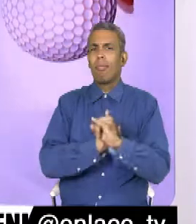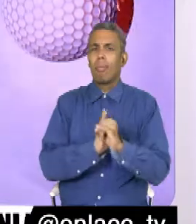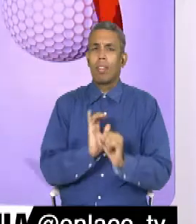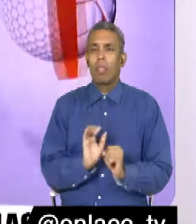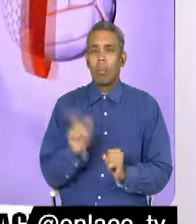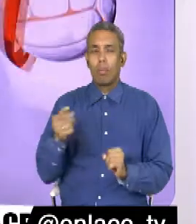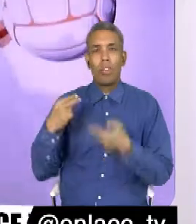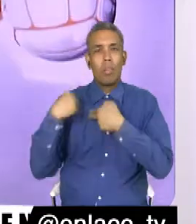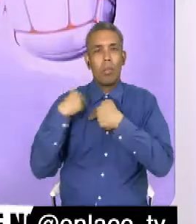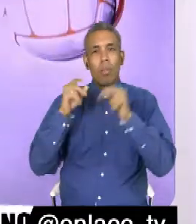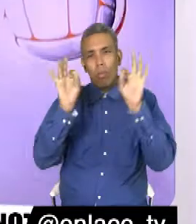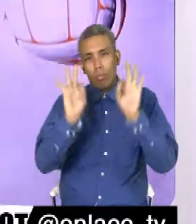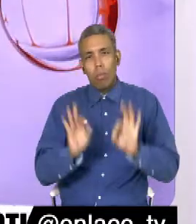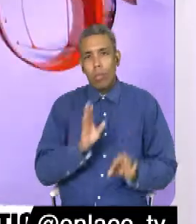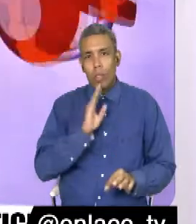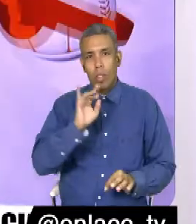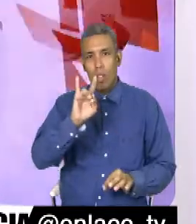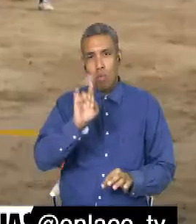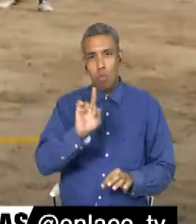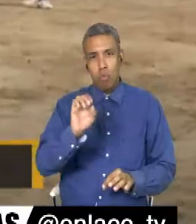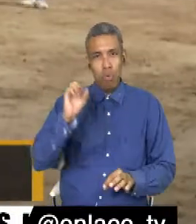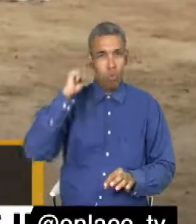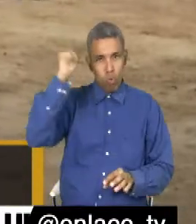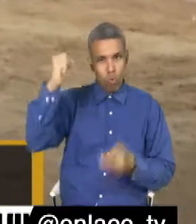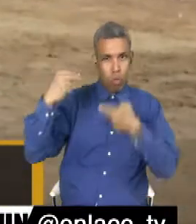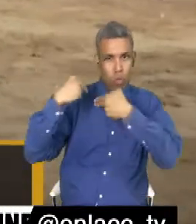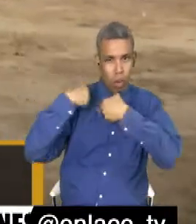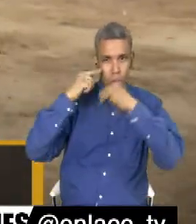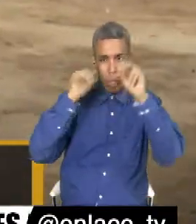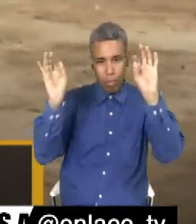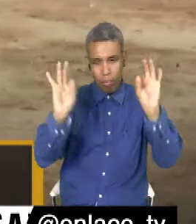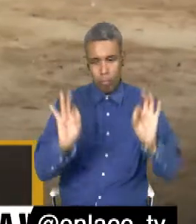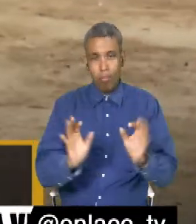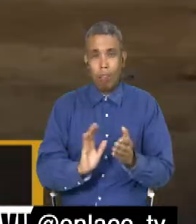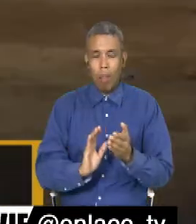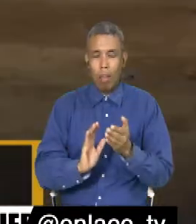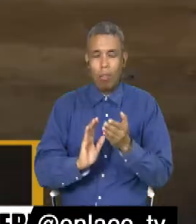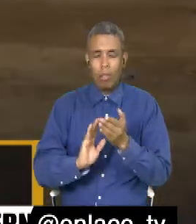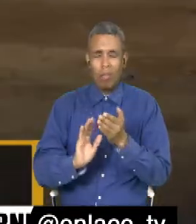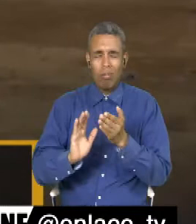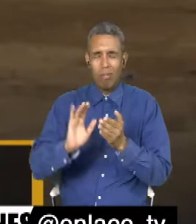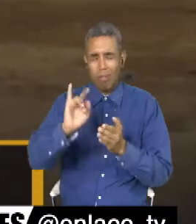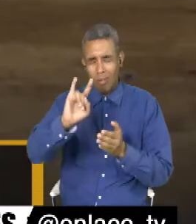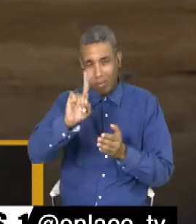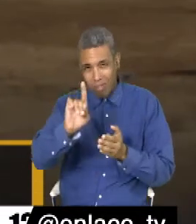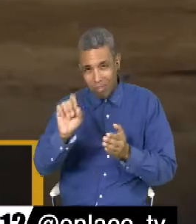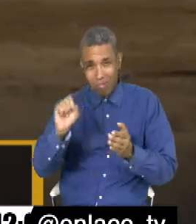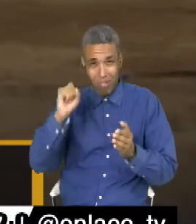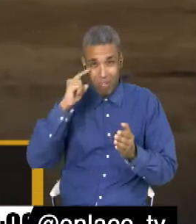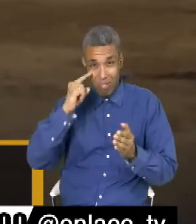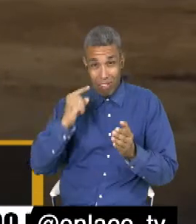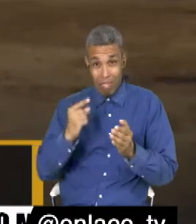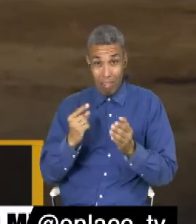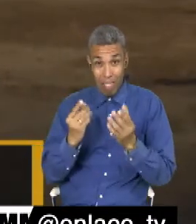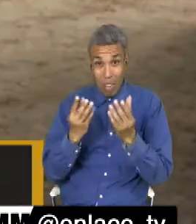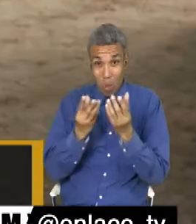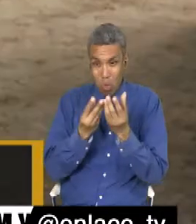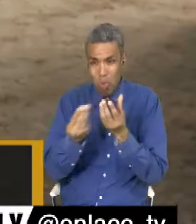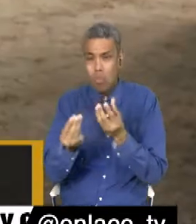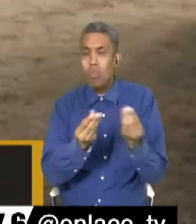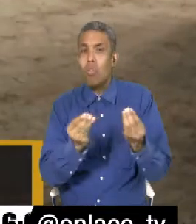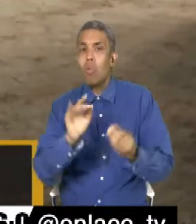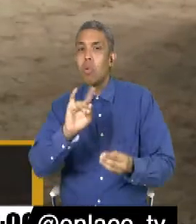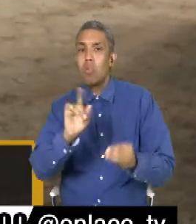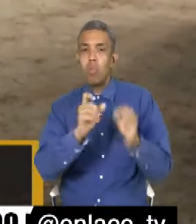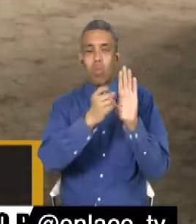Unión Sindical Obrera USO. La Unión Sindical Obrera USO es líder del torneo Los Panitas. Pues gracias a Dios llevamos la bandera, esperamos seguirla